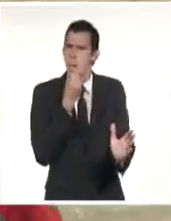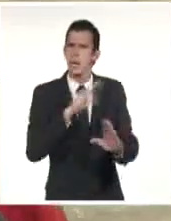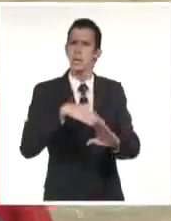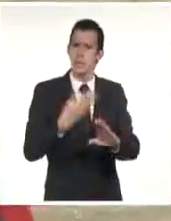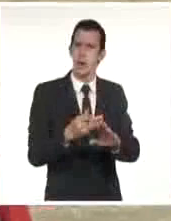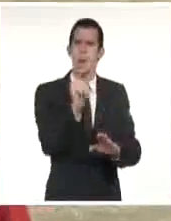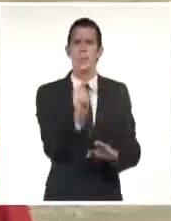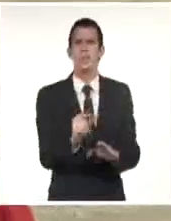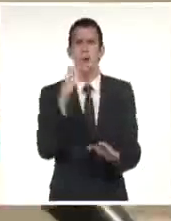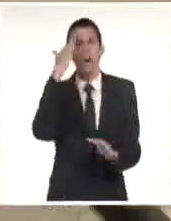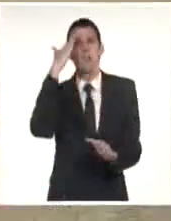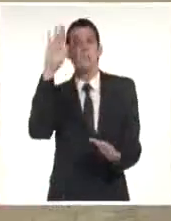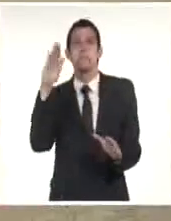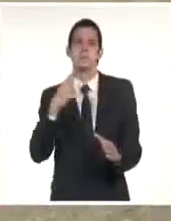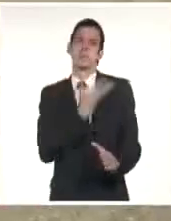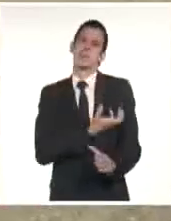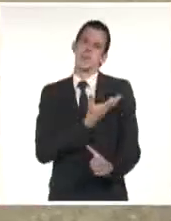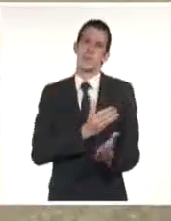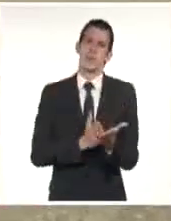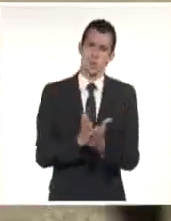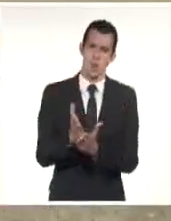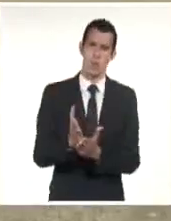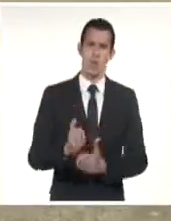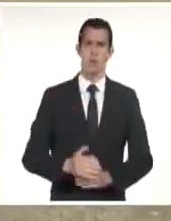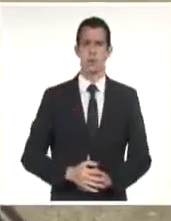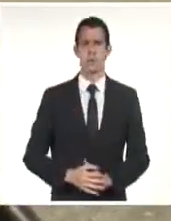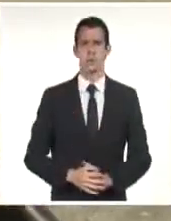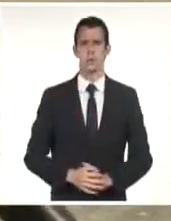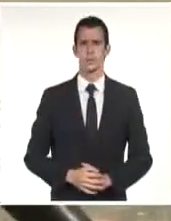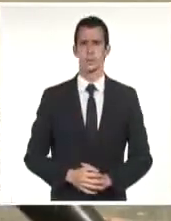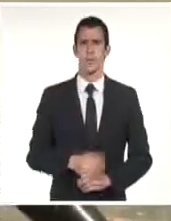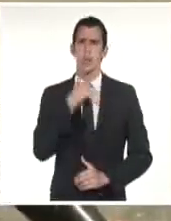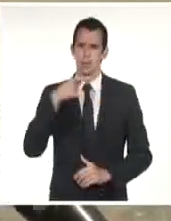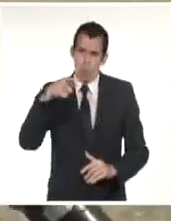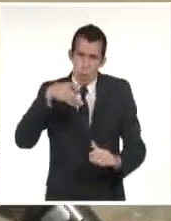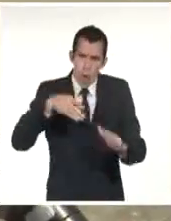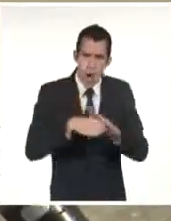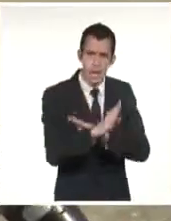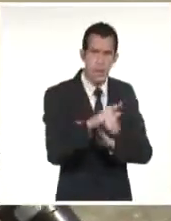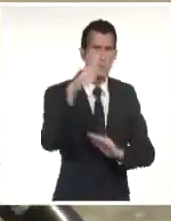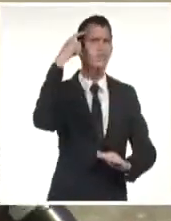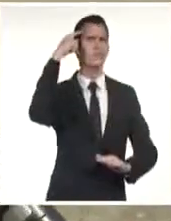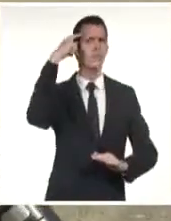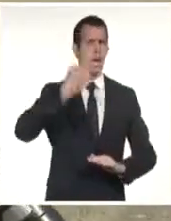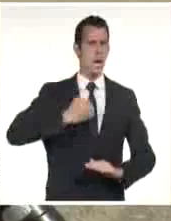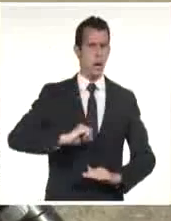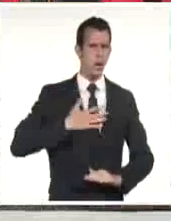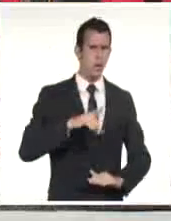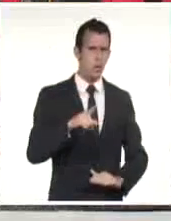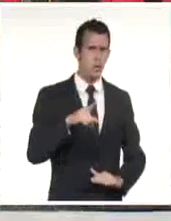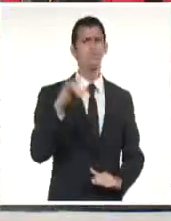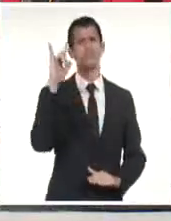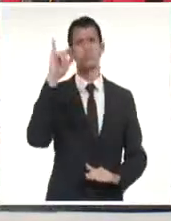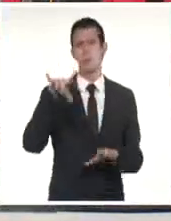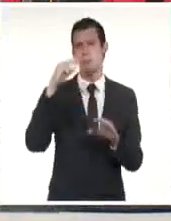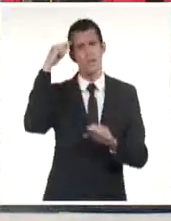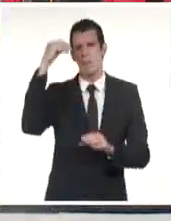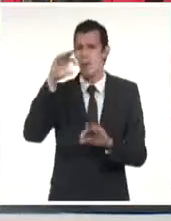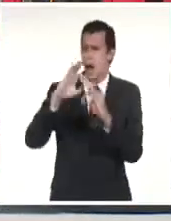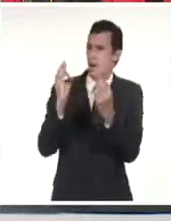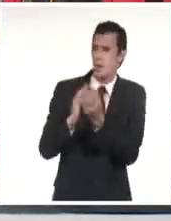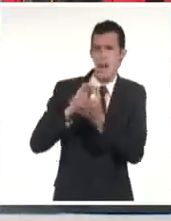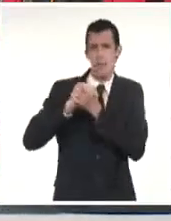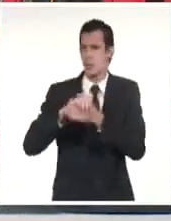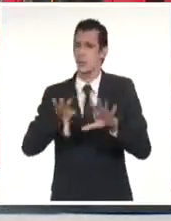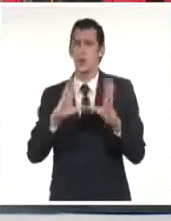no sigan sufriendo. ¿Se piensa en los hijos cuando hay que entrar ahí? Sí, se piensa. En toda la familia, en las amistades, se piensa en todo. Quienes integran la